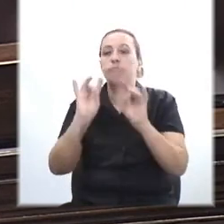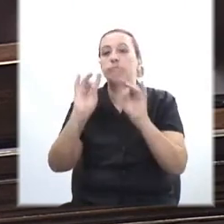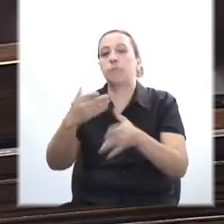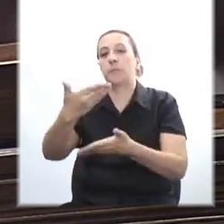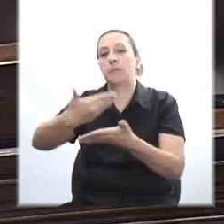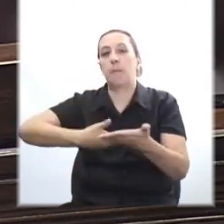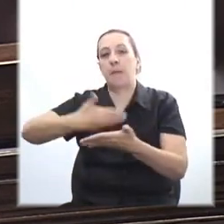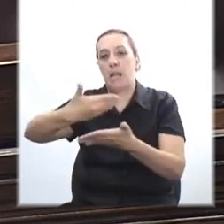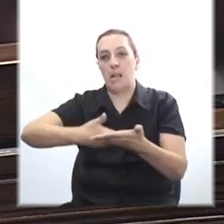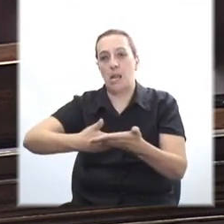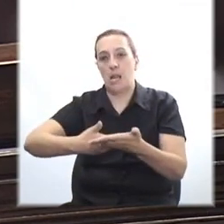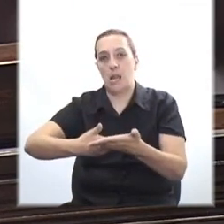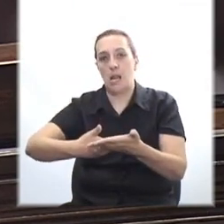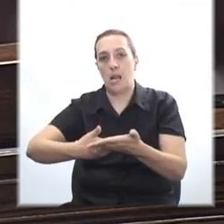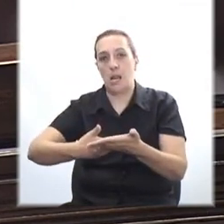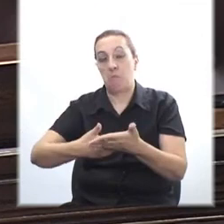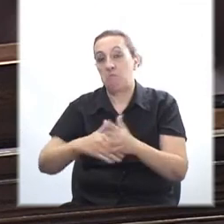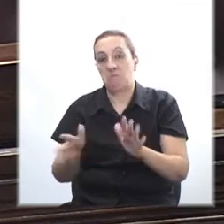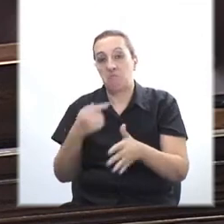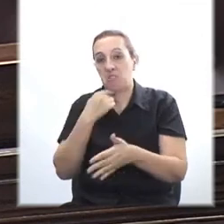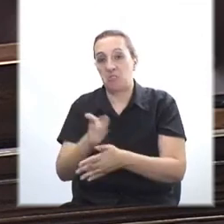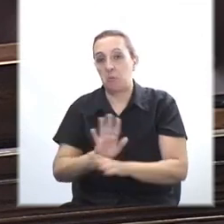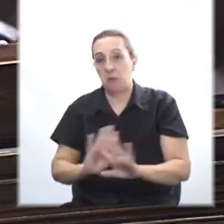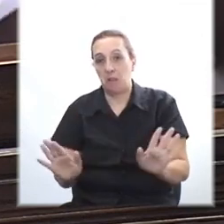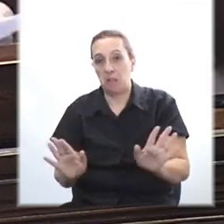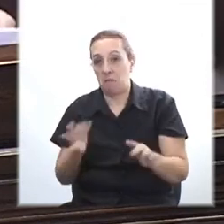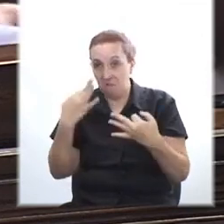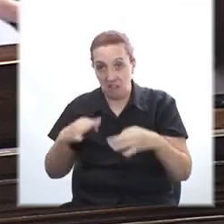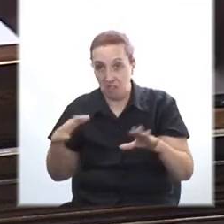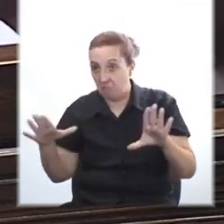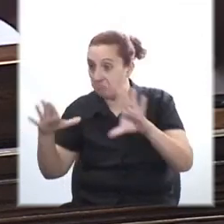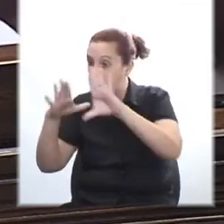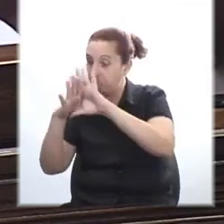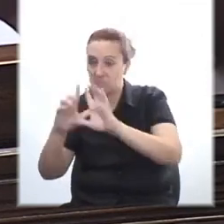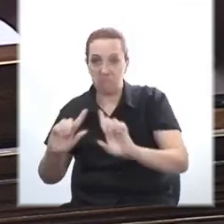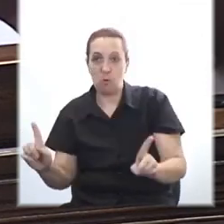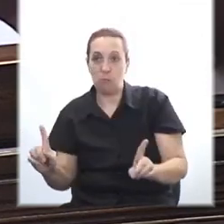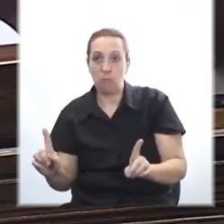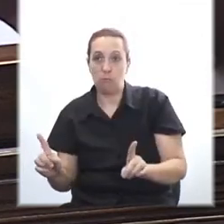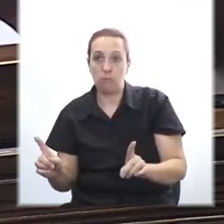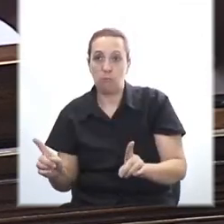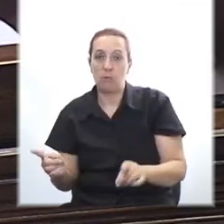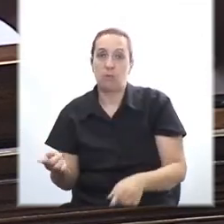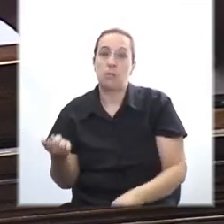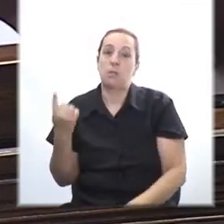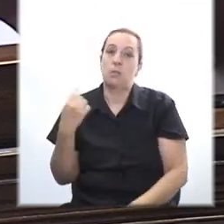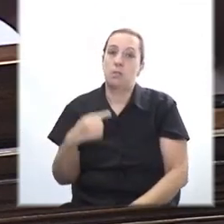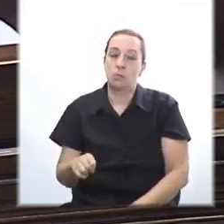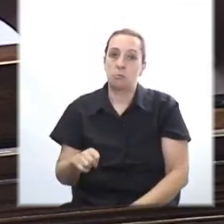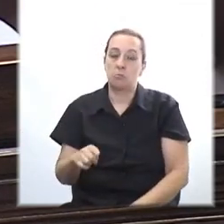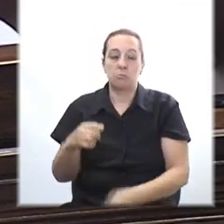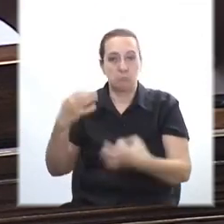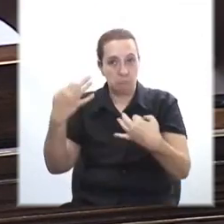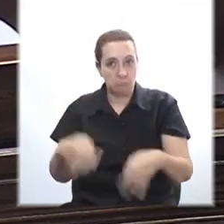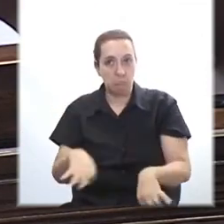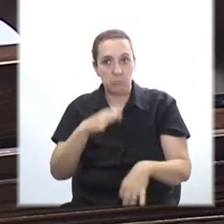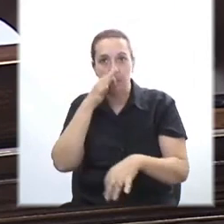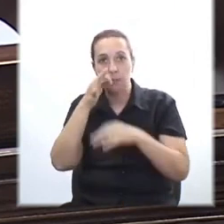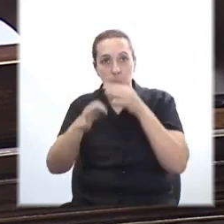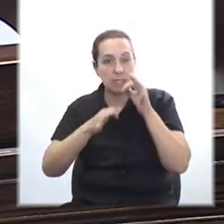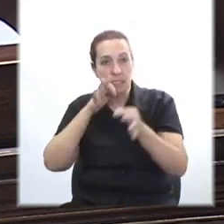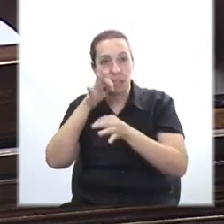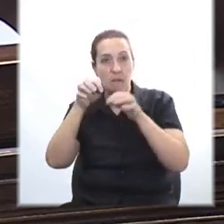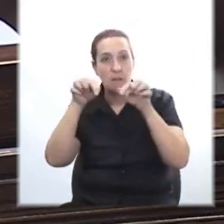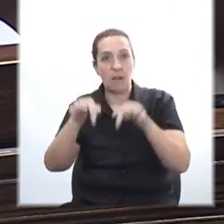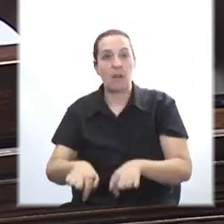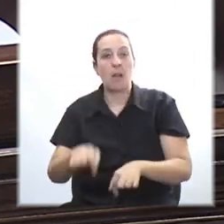decirse, papeles muertos. Si la misma, sí o no. De esas contrataciones que muy bien se detallaban acá, de ese plan